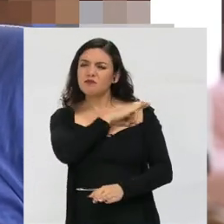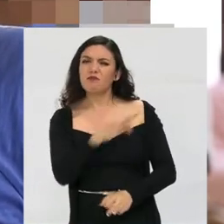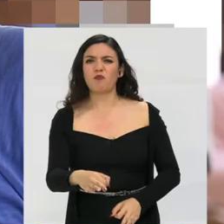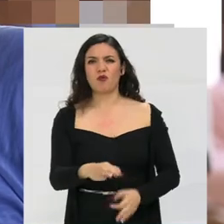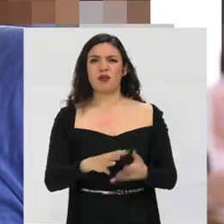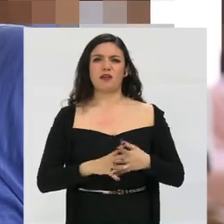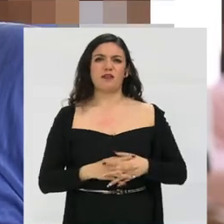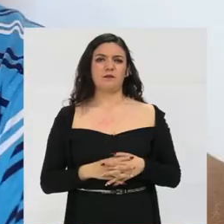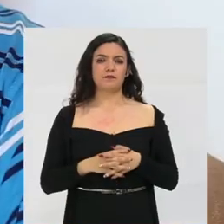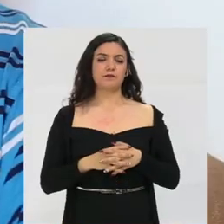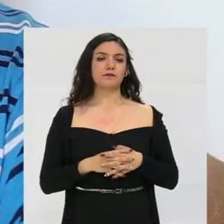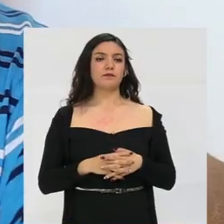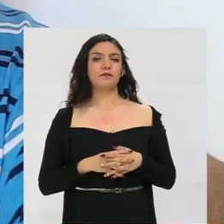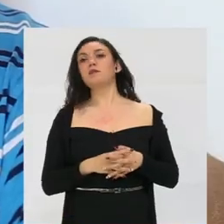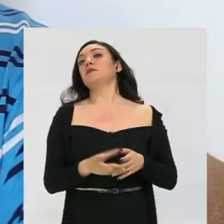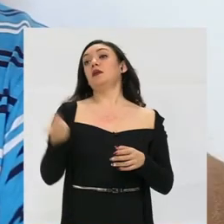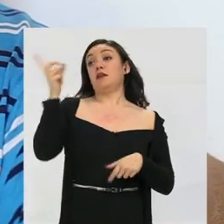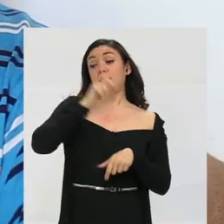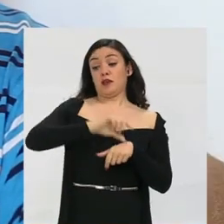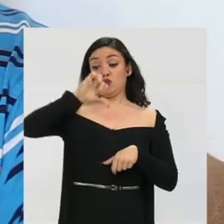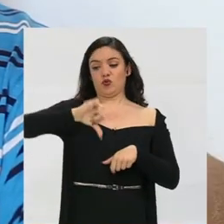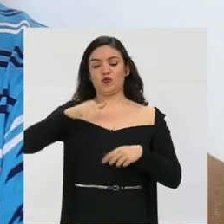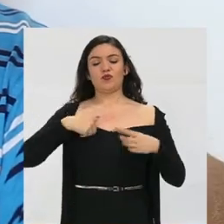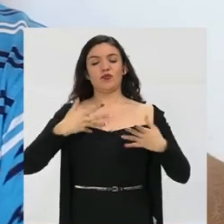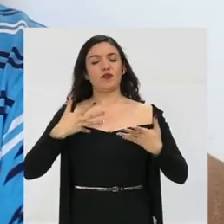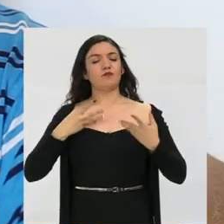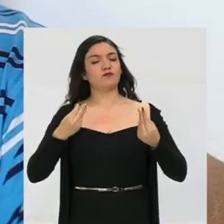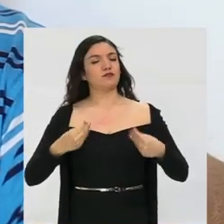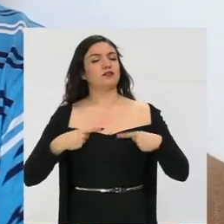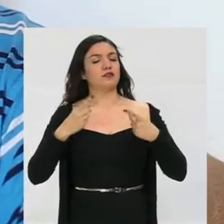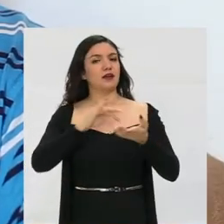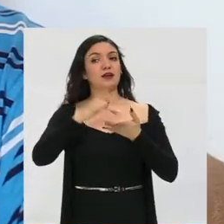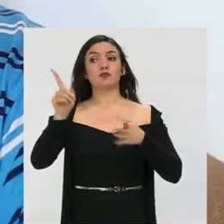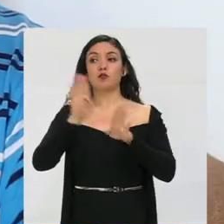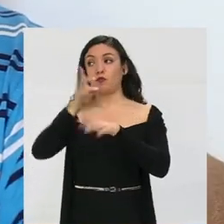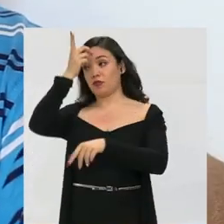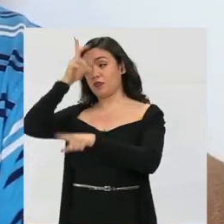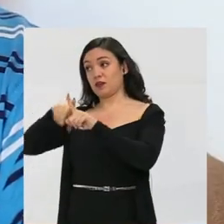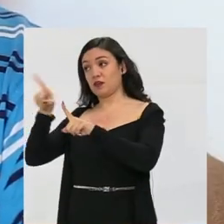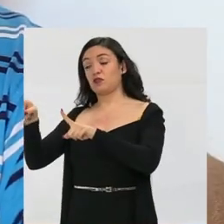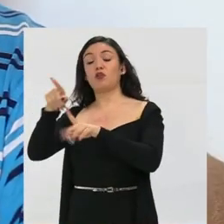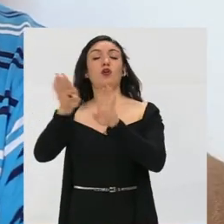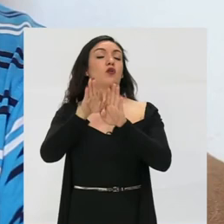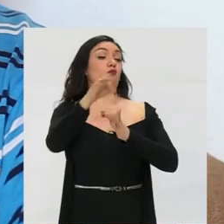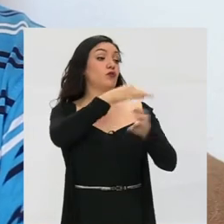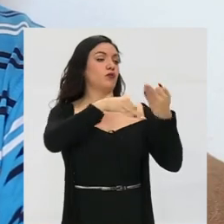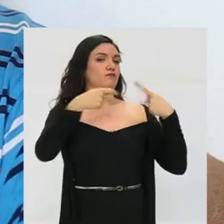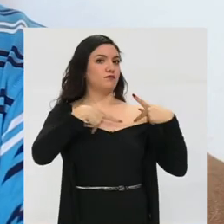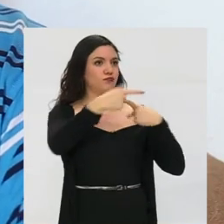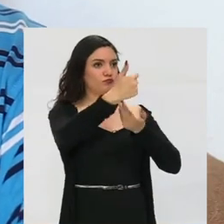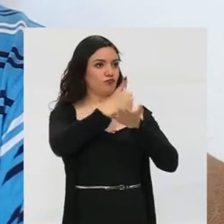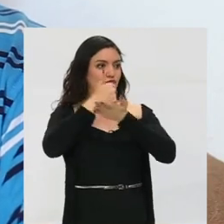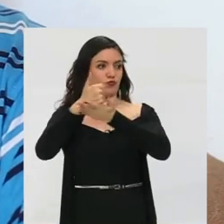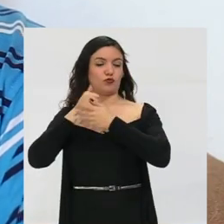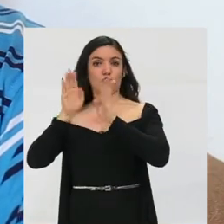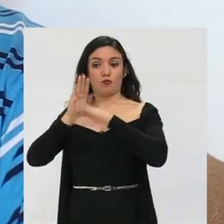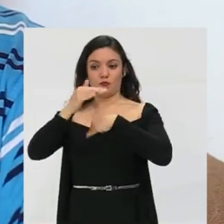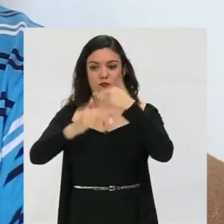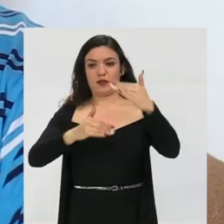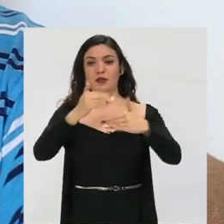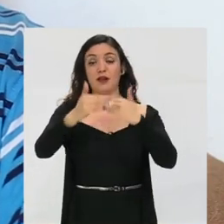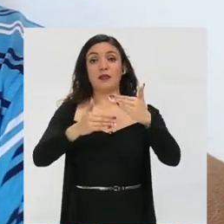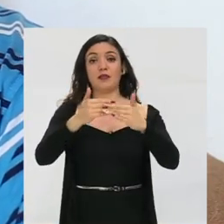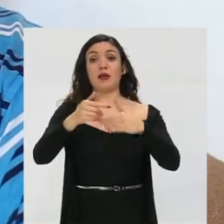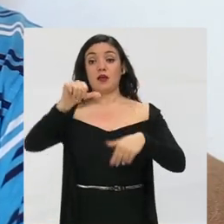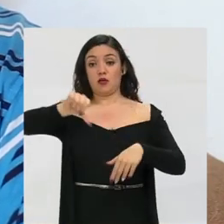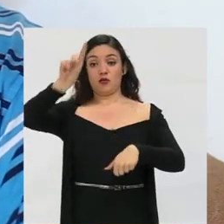que sí se puede. El día de hoy estoy muy agradecido tanto con la directora y con todas las personas que me han